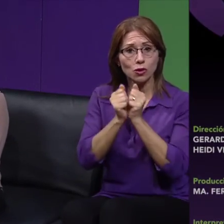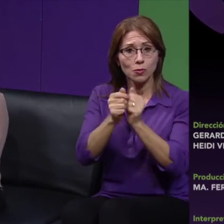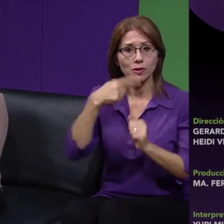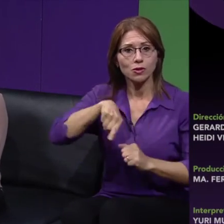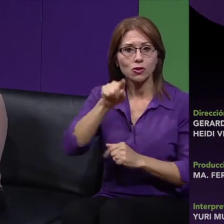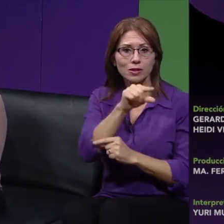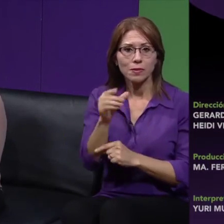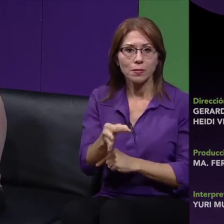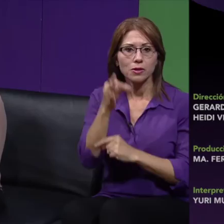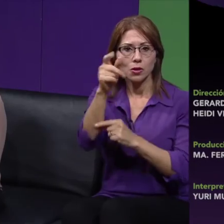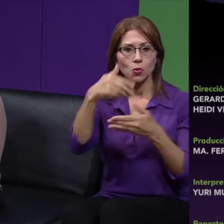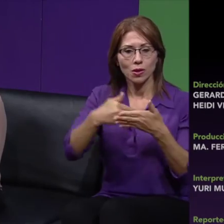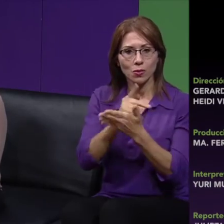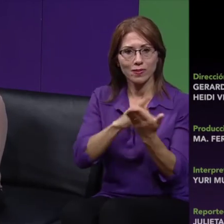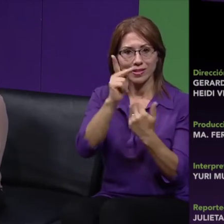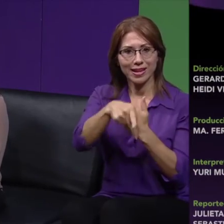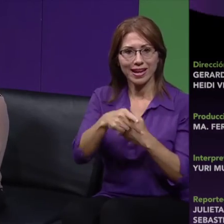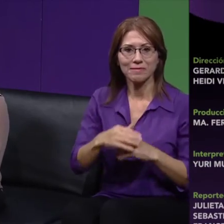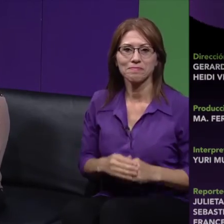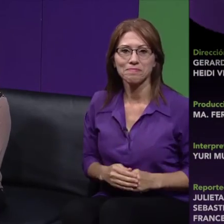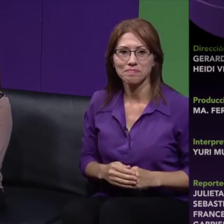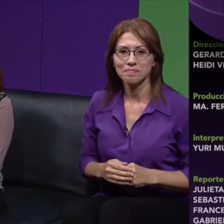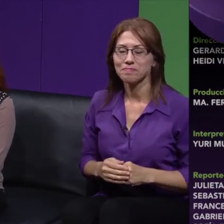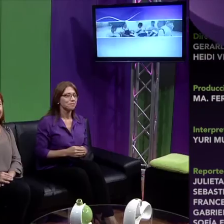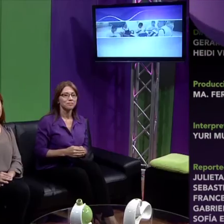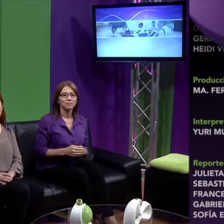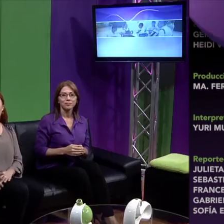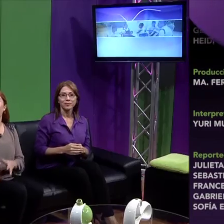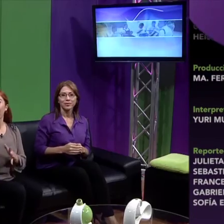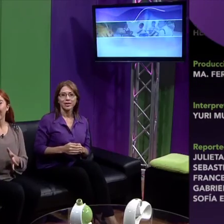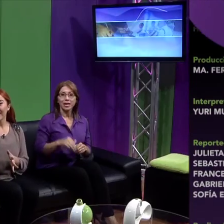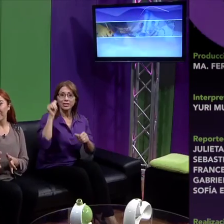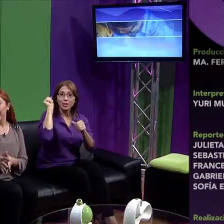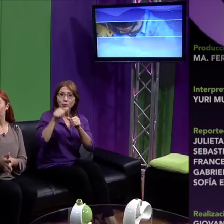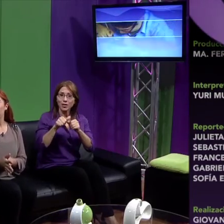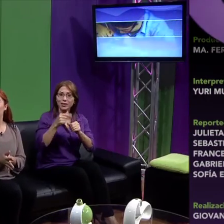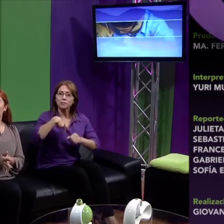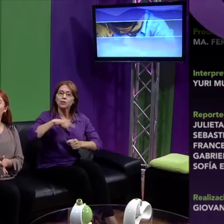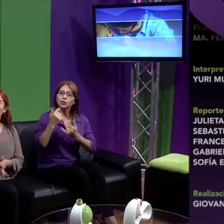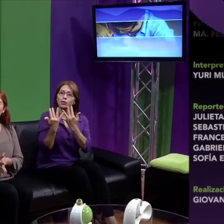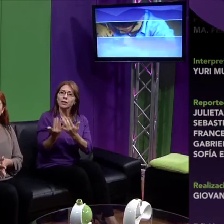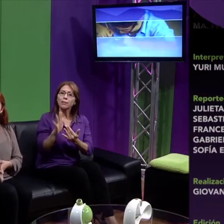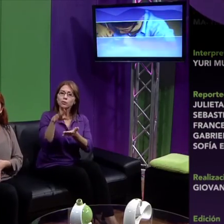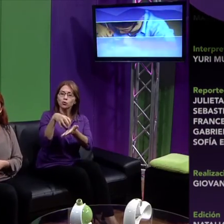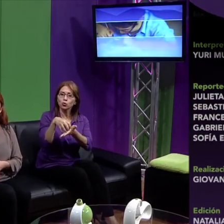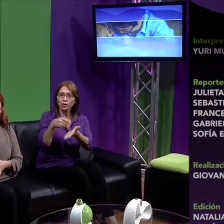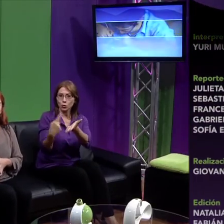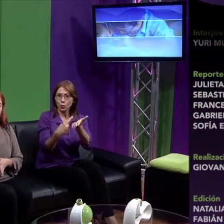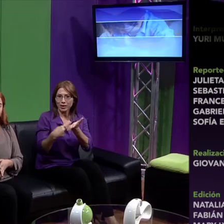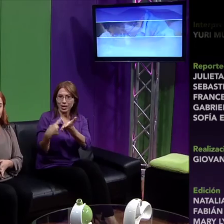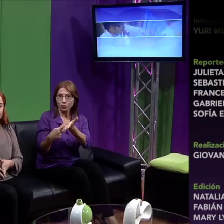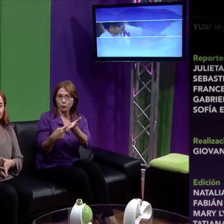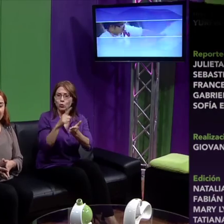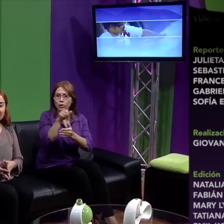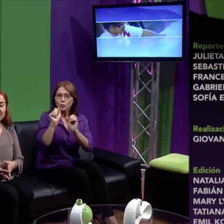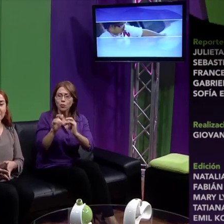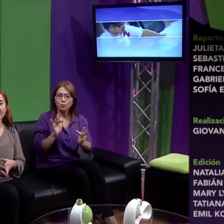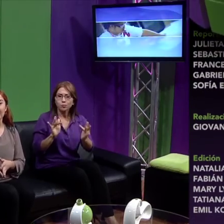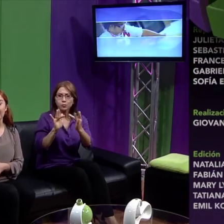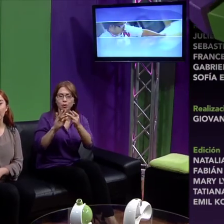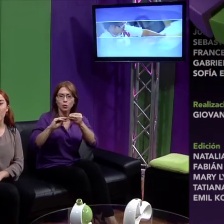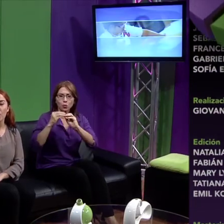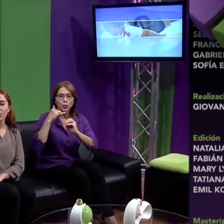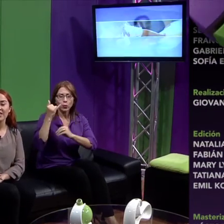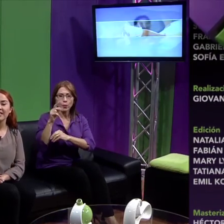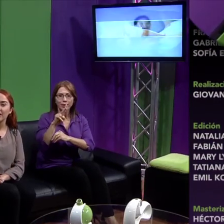acompañarnos la próxima semana con una nueva entrega. Recuerde que esperamos sus dudas o comentarios. Nos encuentra en la línea